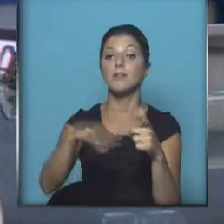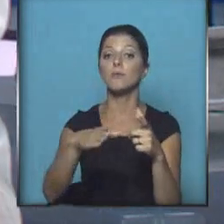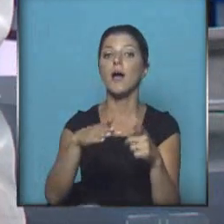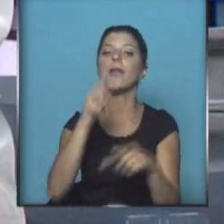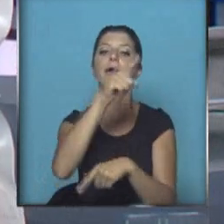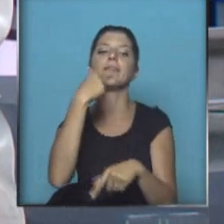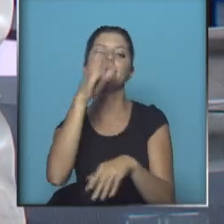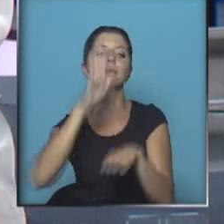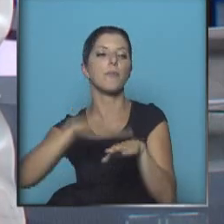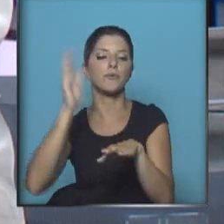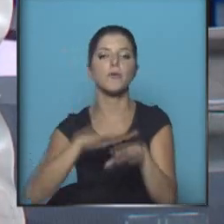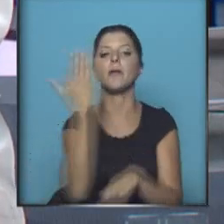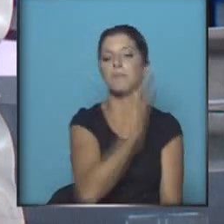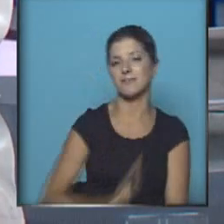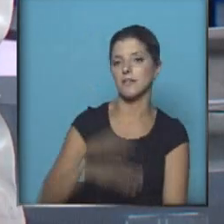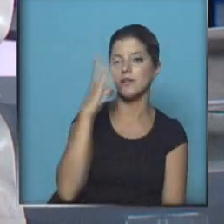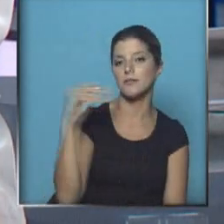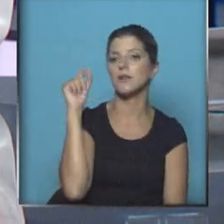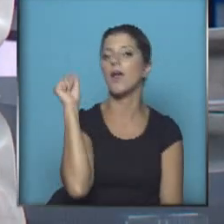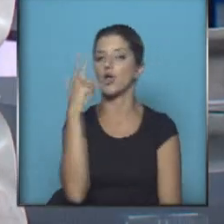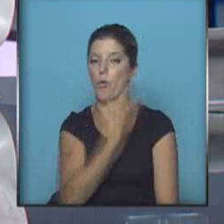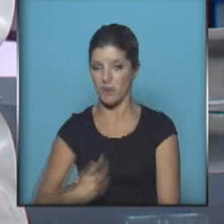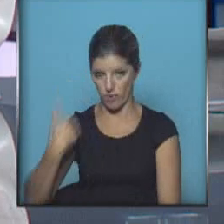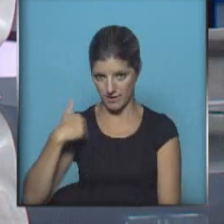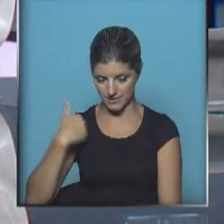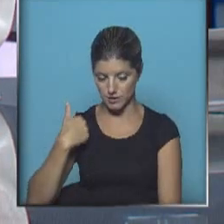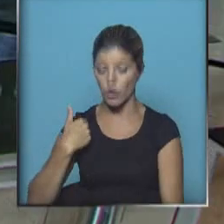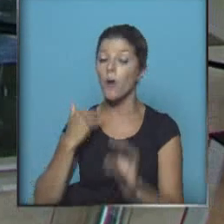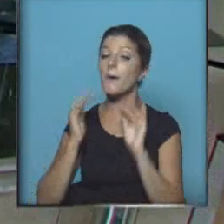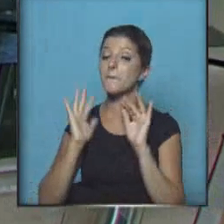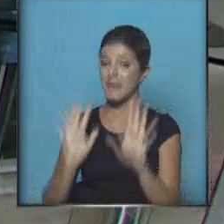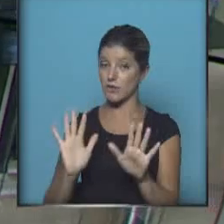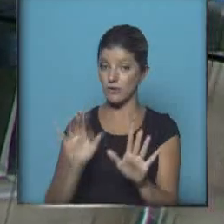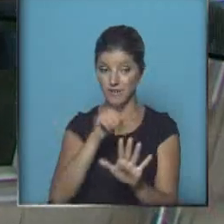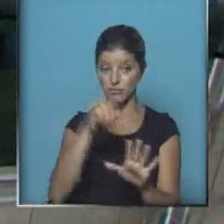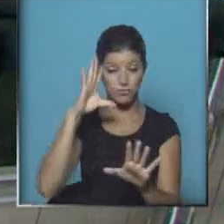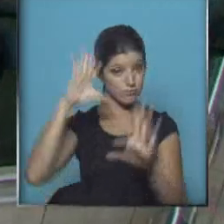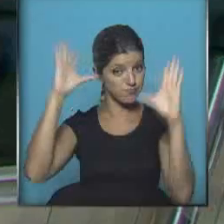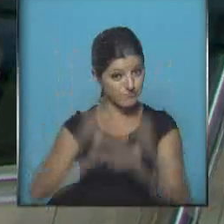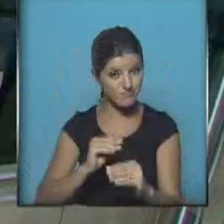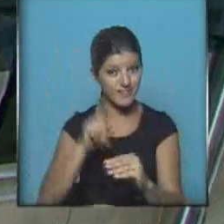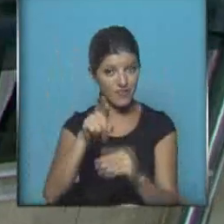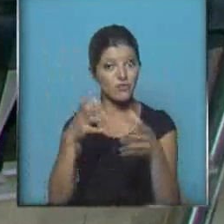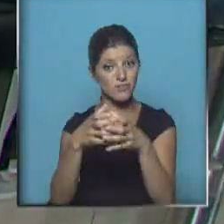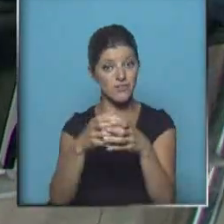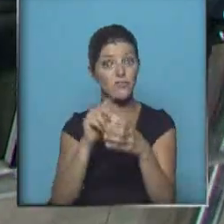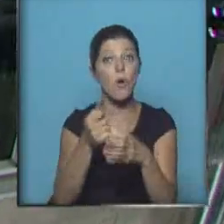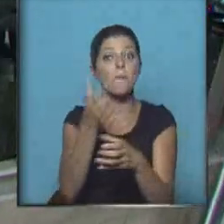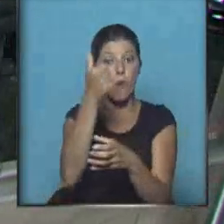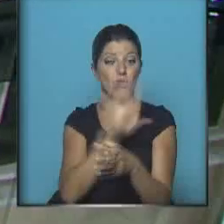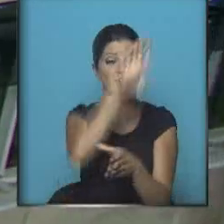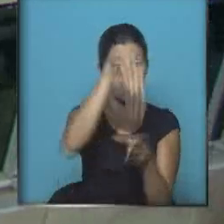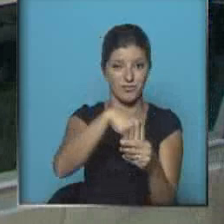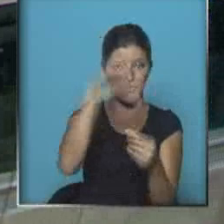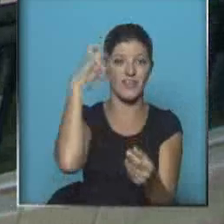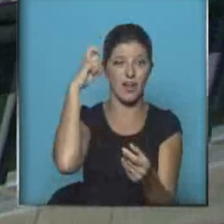al gobierno, van a incriminar a la presidenta. Pero resulta que se olvidan de que ellos están en minoría en el Congreso. No,